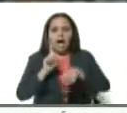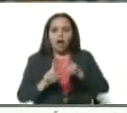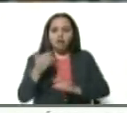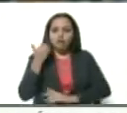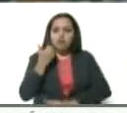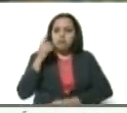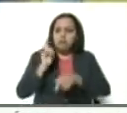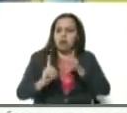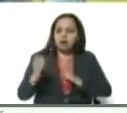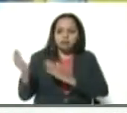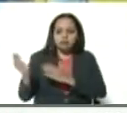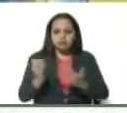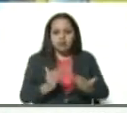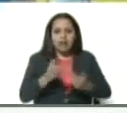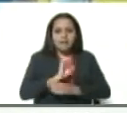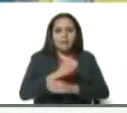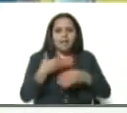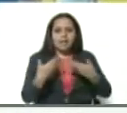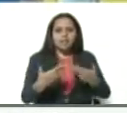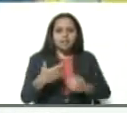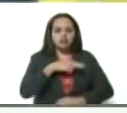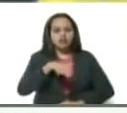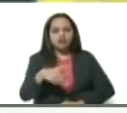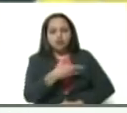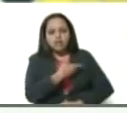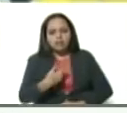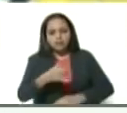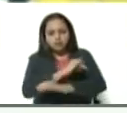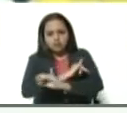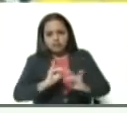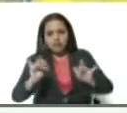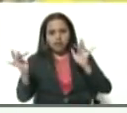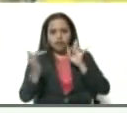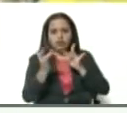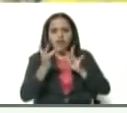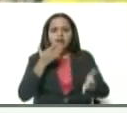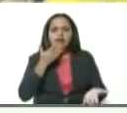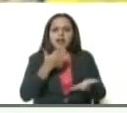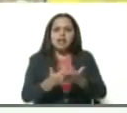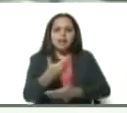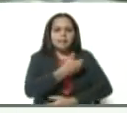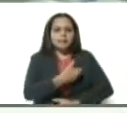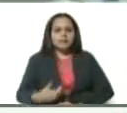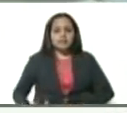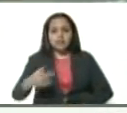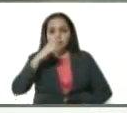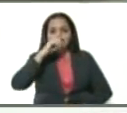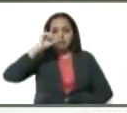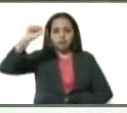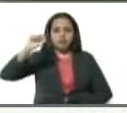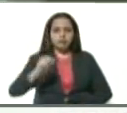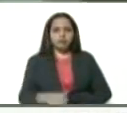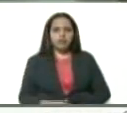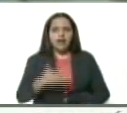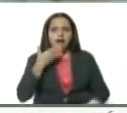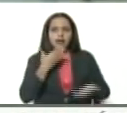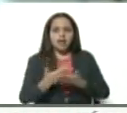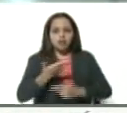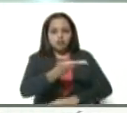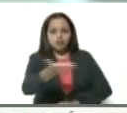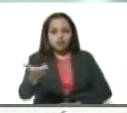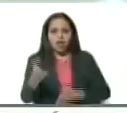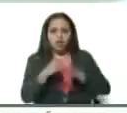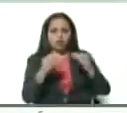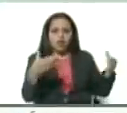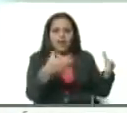la emergencia pediátrica. Nosotros queremos despedir este pase y agradecerle, presidente Nicolás Maduro, agradecerle a usted, a todo